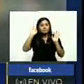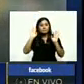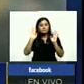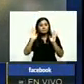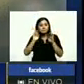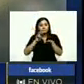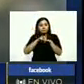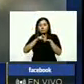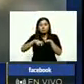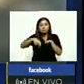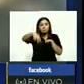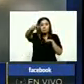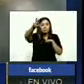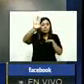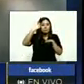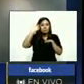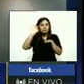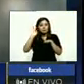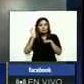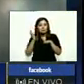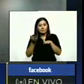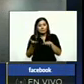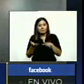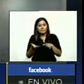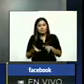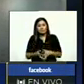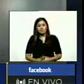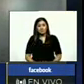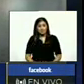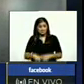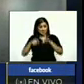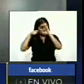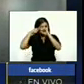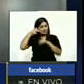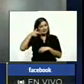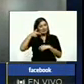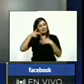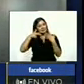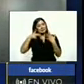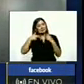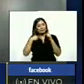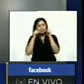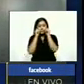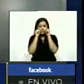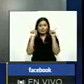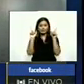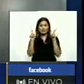colectivo más adelante. Imágenes definitivamente impactantes.